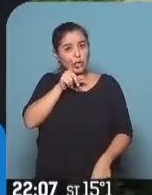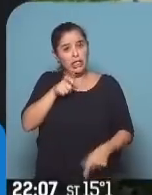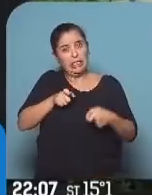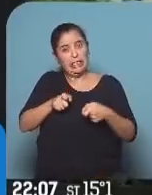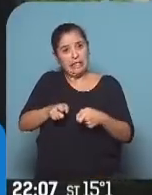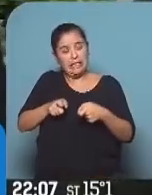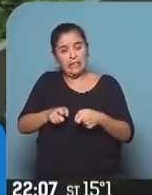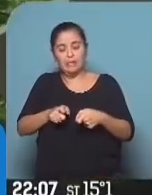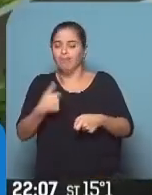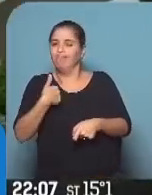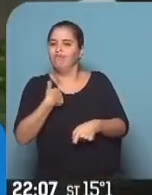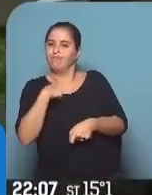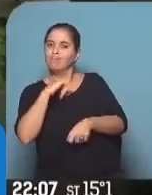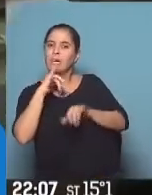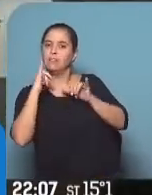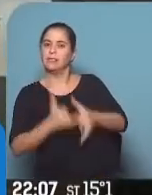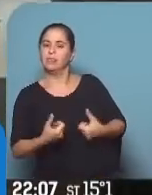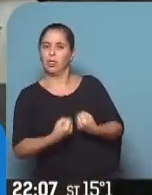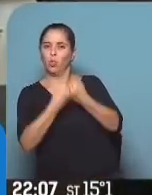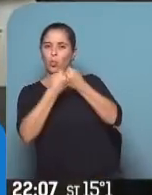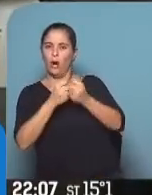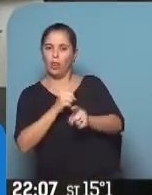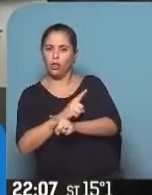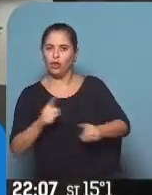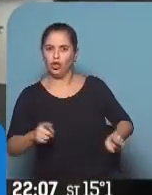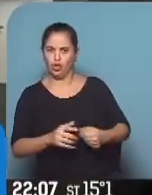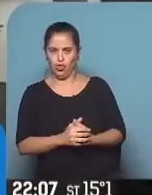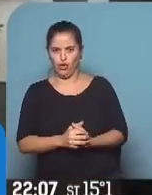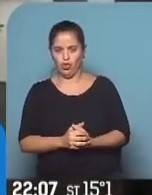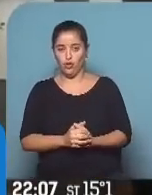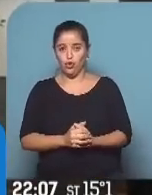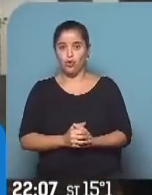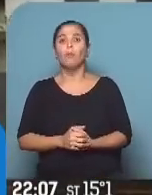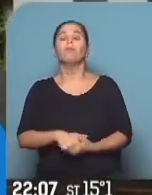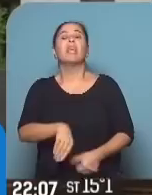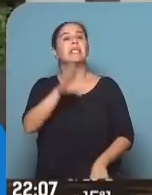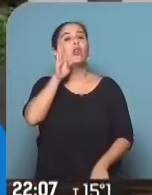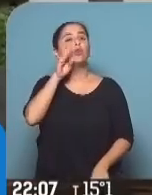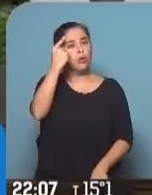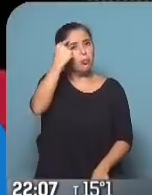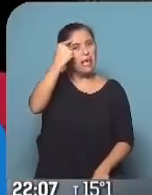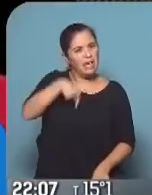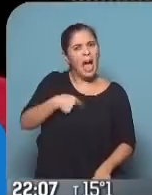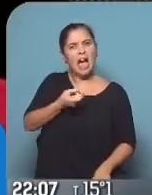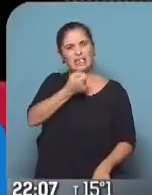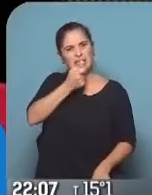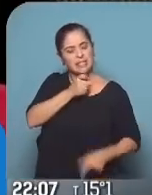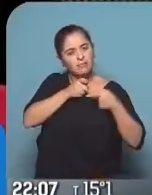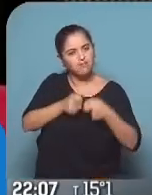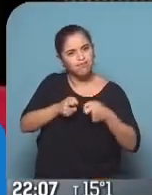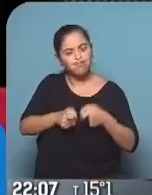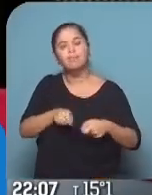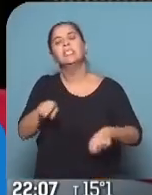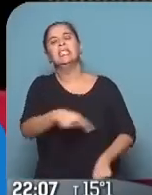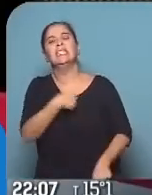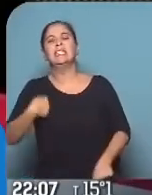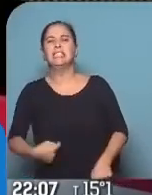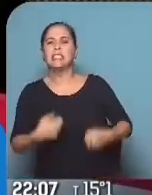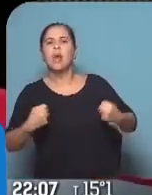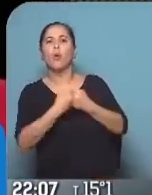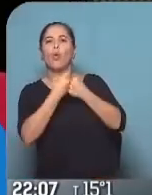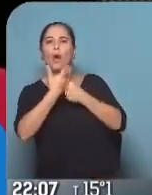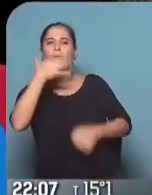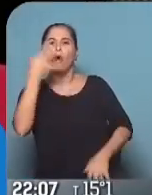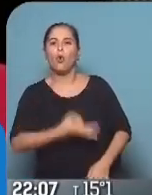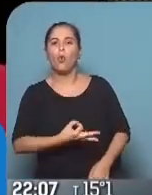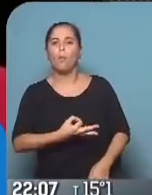aranceles, algo inaceptable para la Casa Blanca, que los ve como garantía de que China cumpla los acuerdos. La táctica de Trump, que buscará